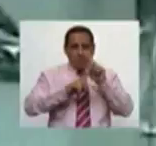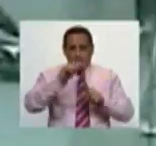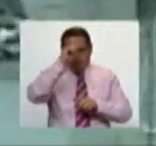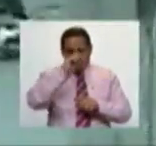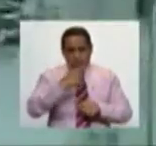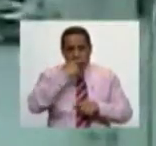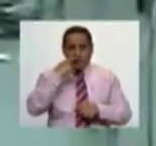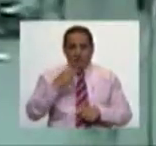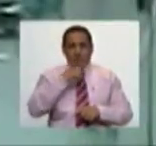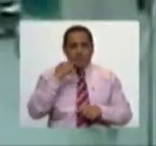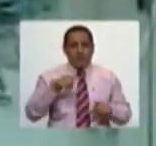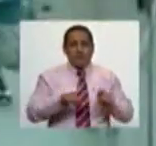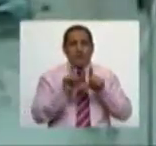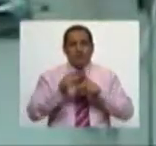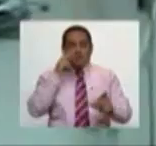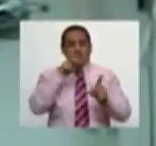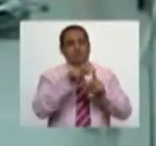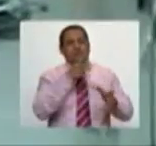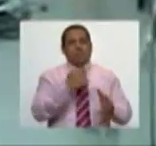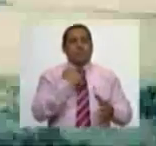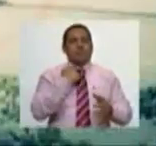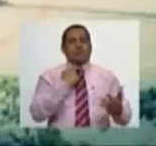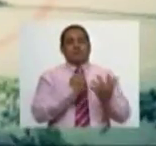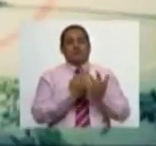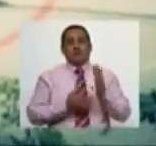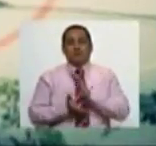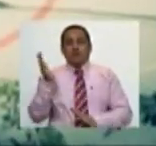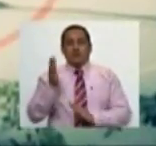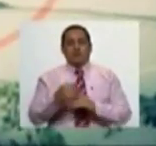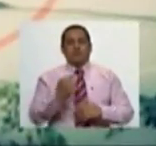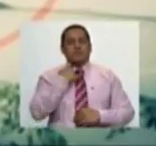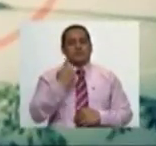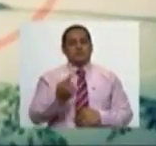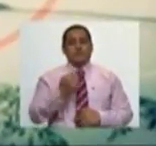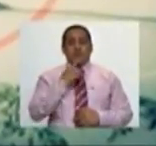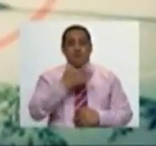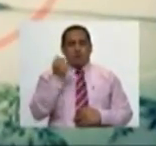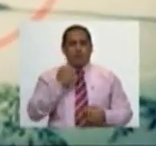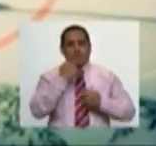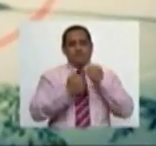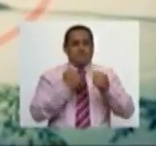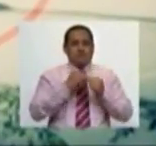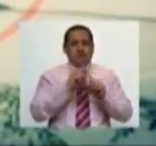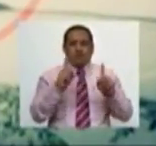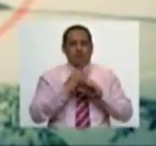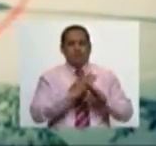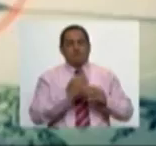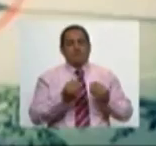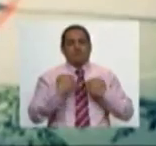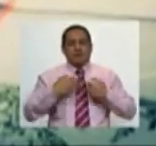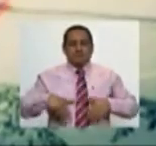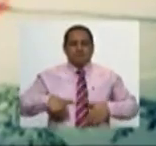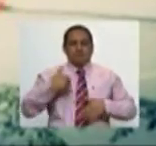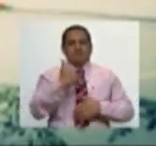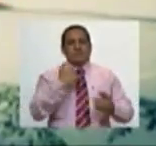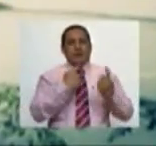infaltable gorrita del despiste. Una vez que los descubres ya casi no hay tiempo para correr, ya perdiste. Y mejor no oponer resistencia